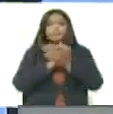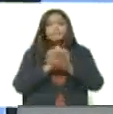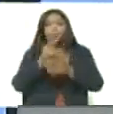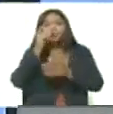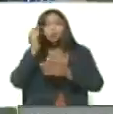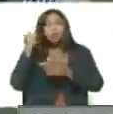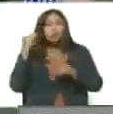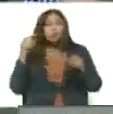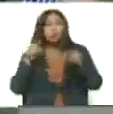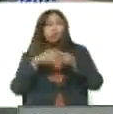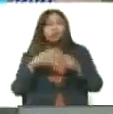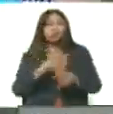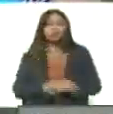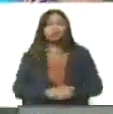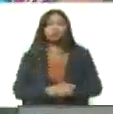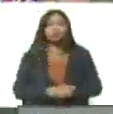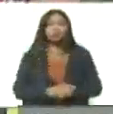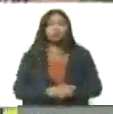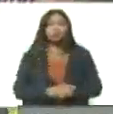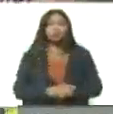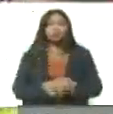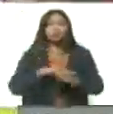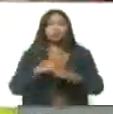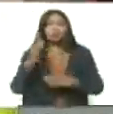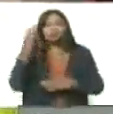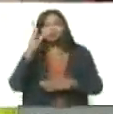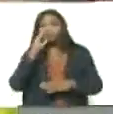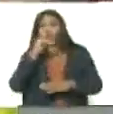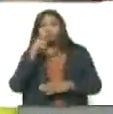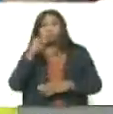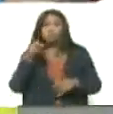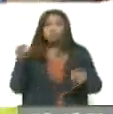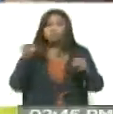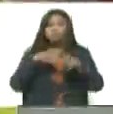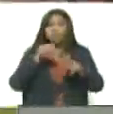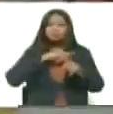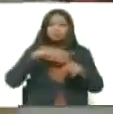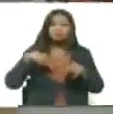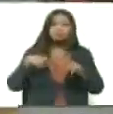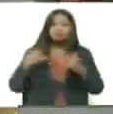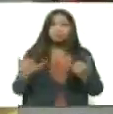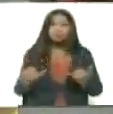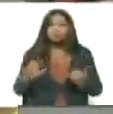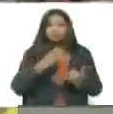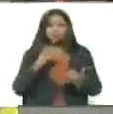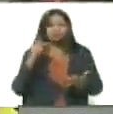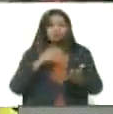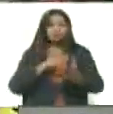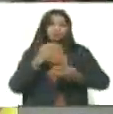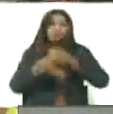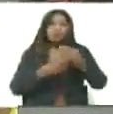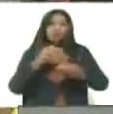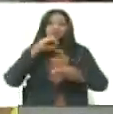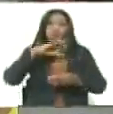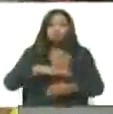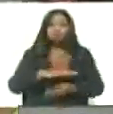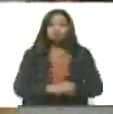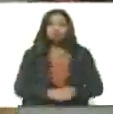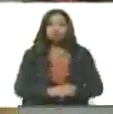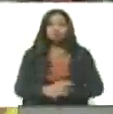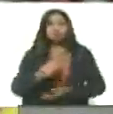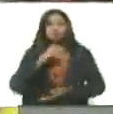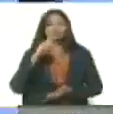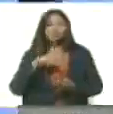compañera. Porque sin duda alguna ustedes, nosotros, estamos estamos haciendo la historia,